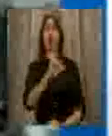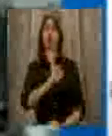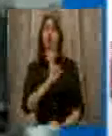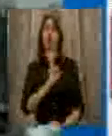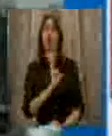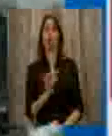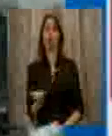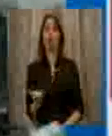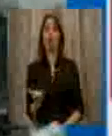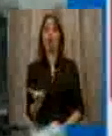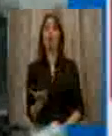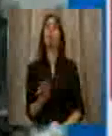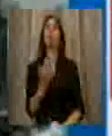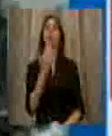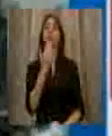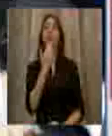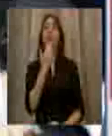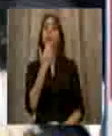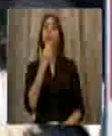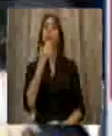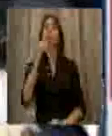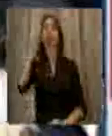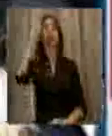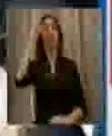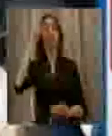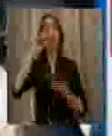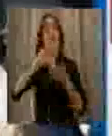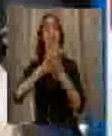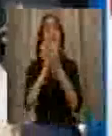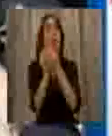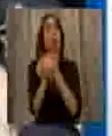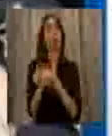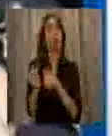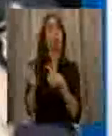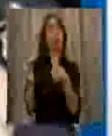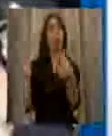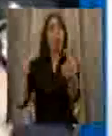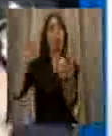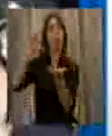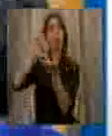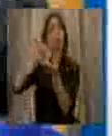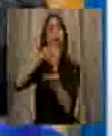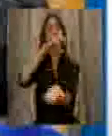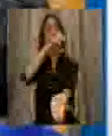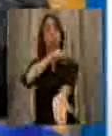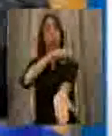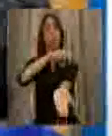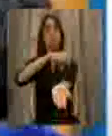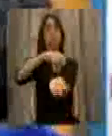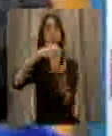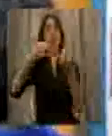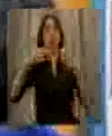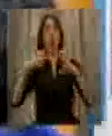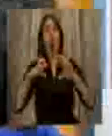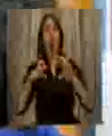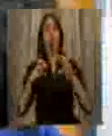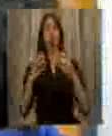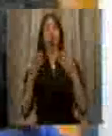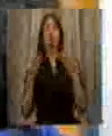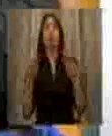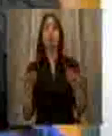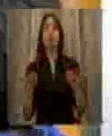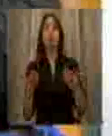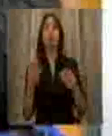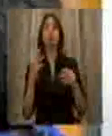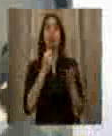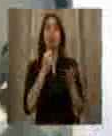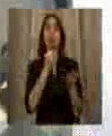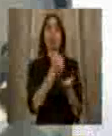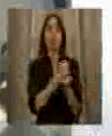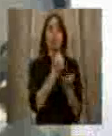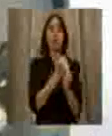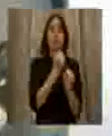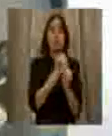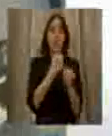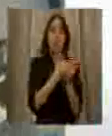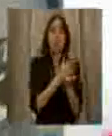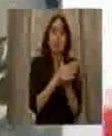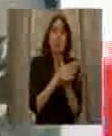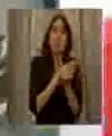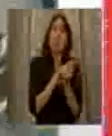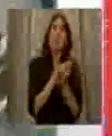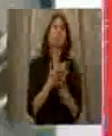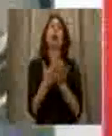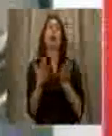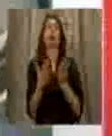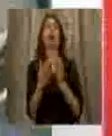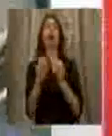capital, sino que tienen que crearse a lo largo de todo el país. Por eso estamos desarrollando una intensa agenda para descentralizar Chile.